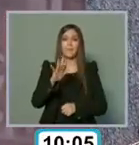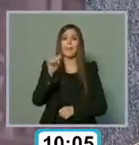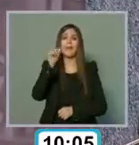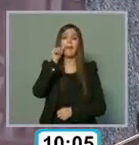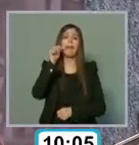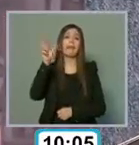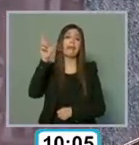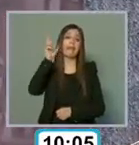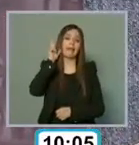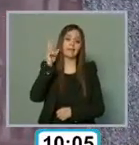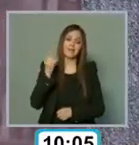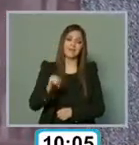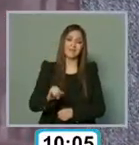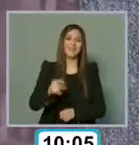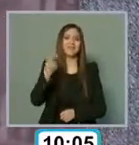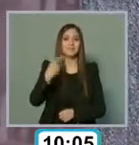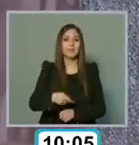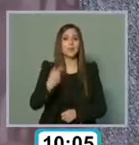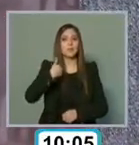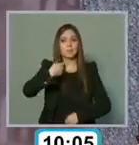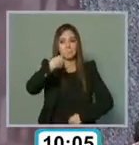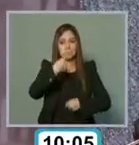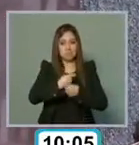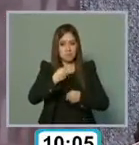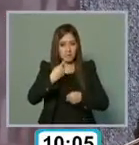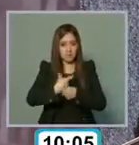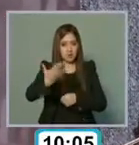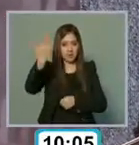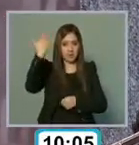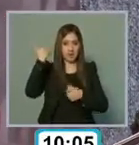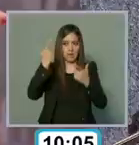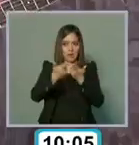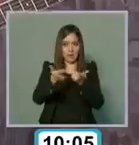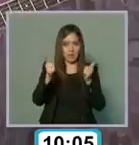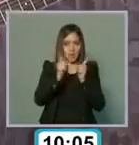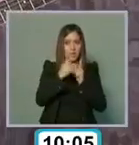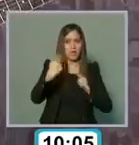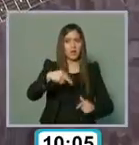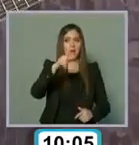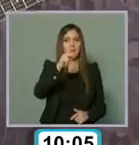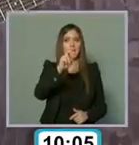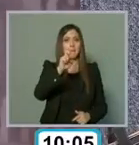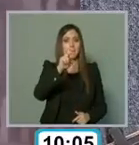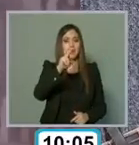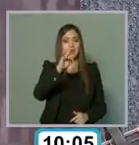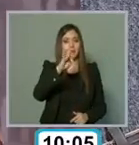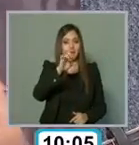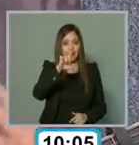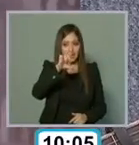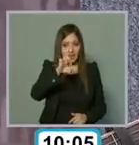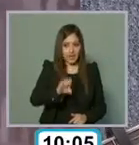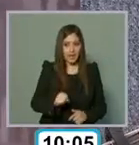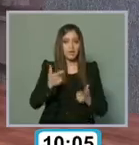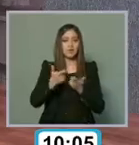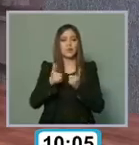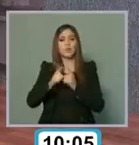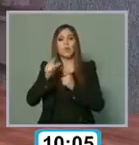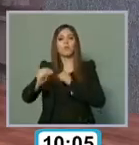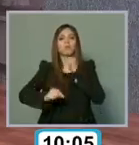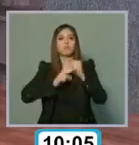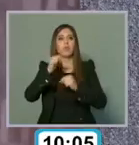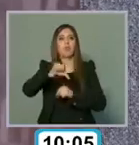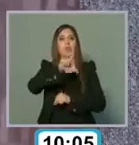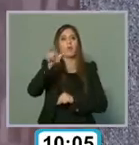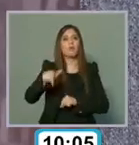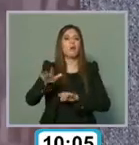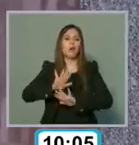nada. Exacto. Claro. Y primero empecé en un grupo que se llamaba Perfiles, hice 2 discos con Memo Méndez Guiú y luego me salí de ese